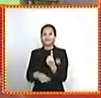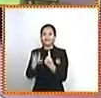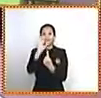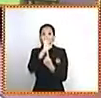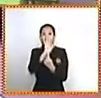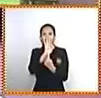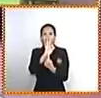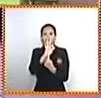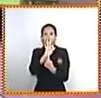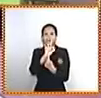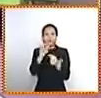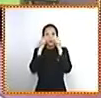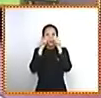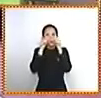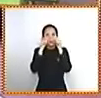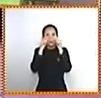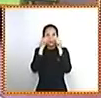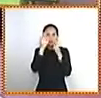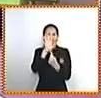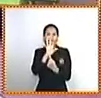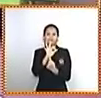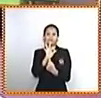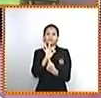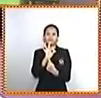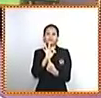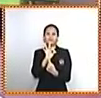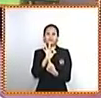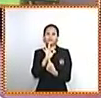9, segundo dígito, atentos.